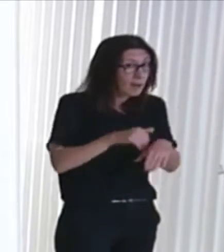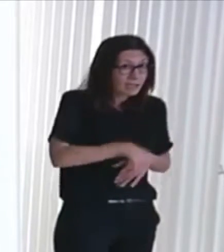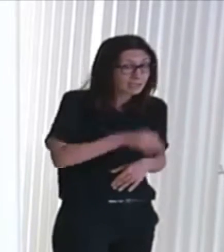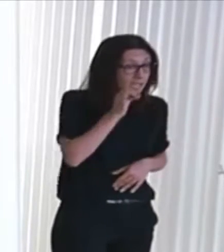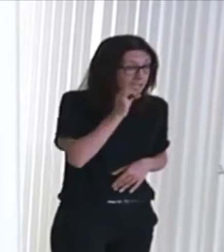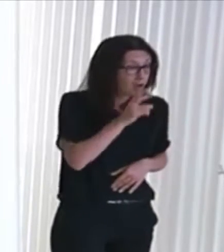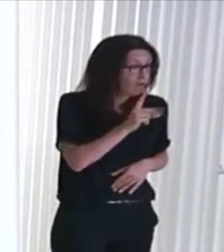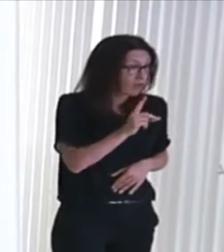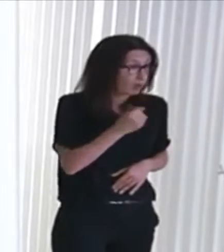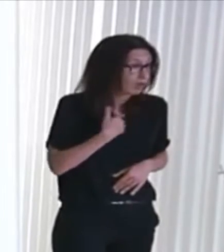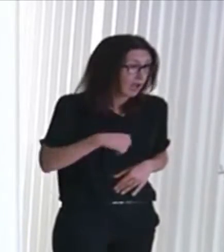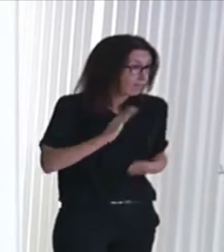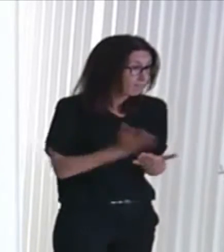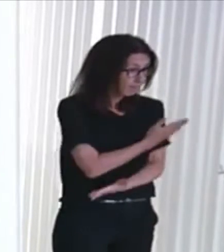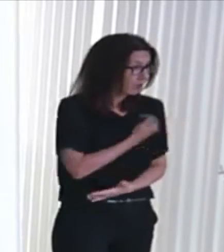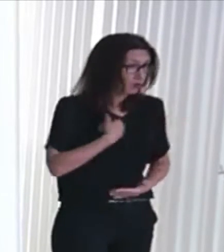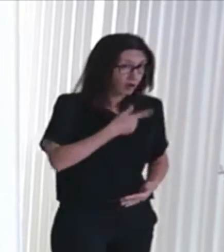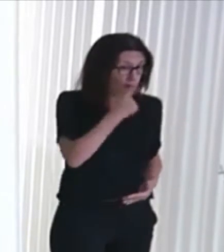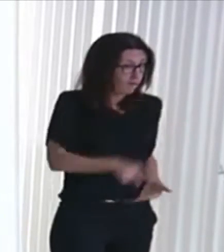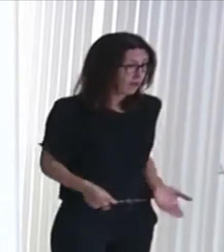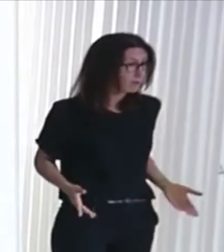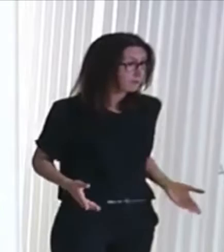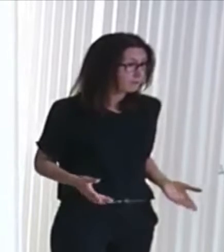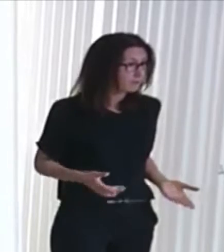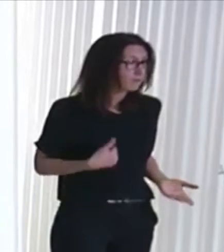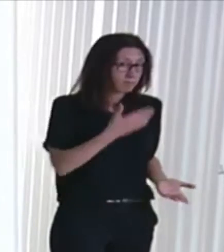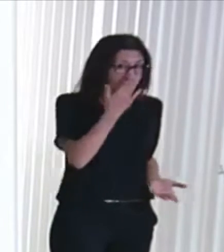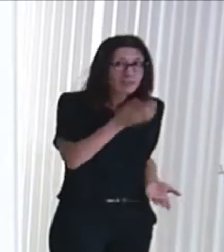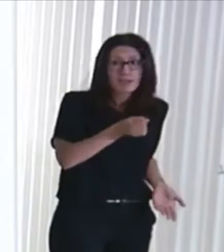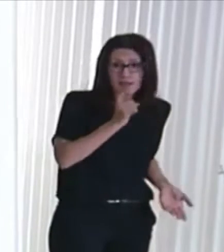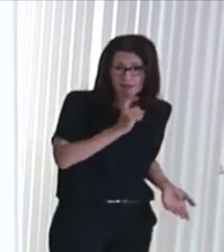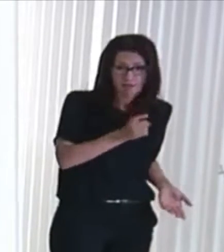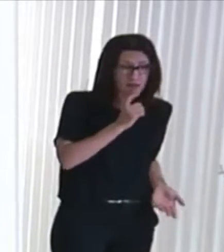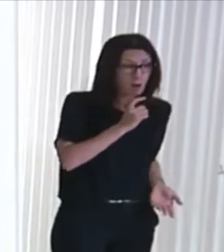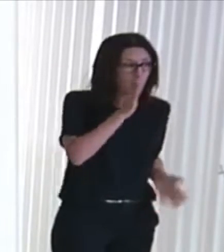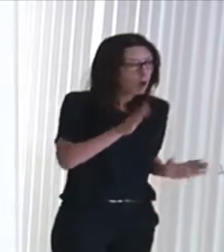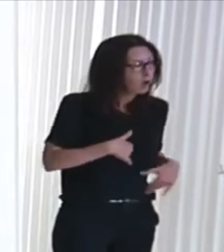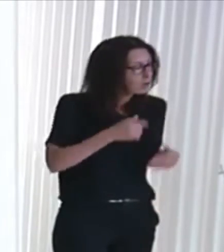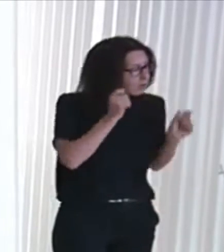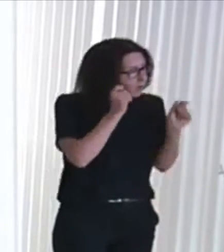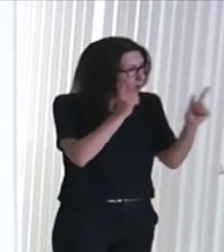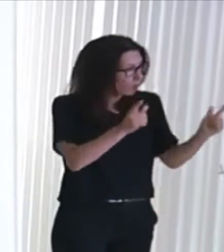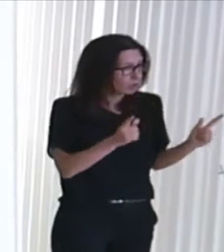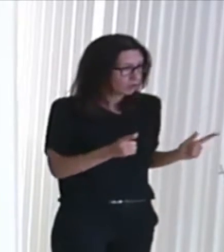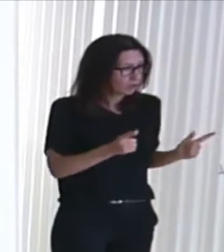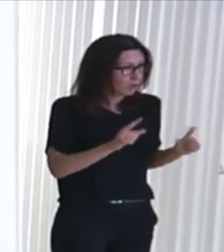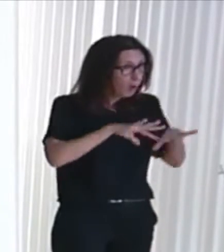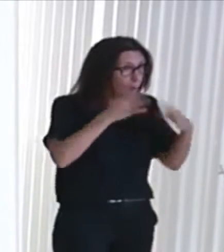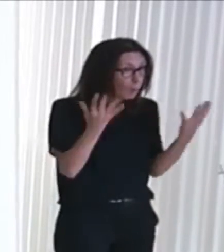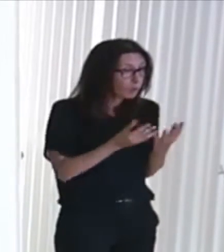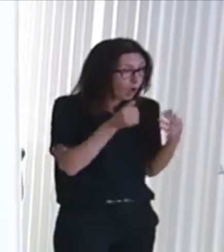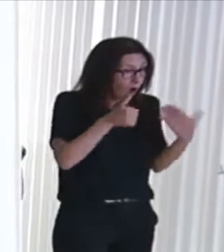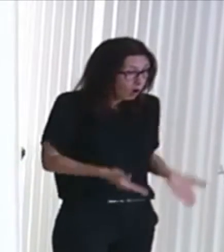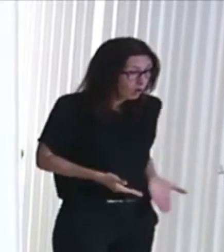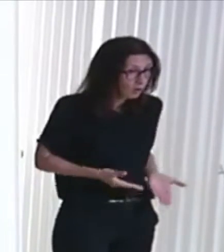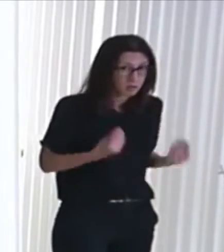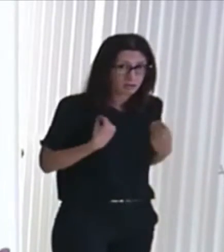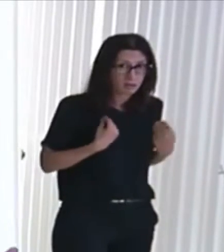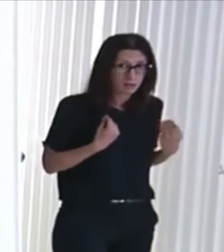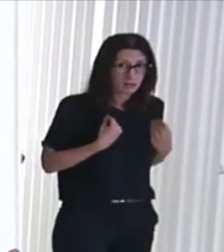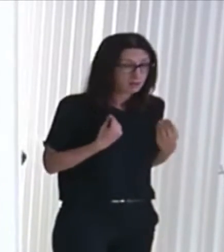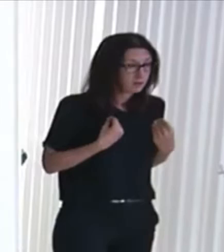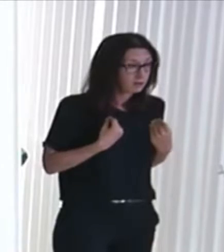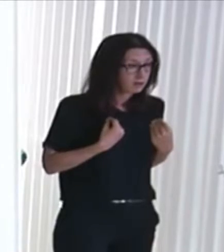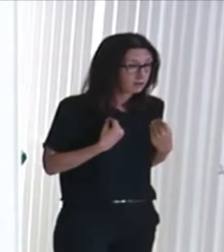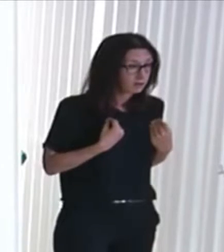XXI. Entonces, pues bueno, es complicado porque tú ves que no vale para el mundo que se vive, ¿no? Donde